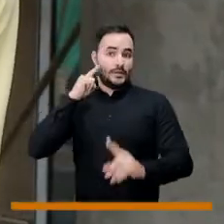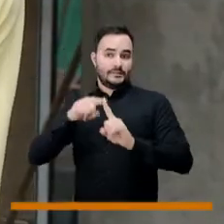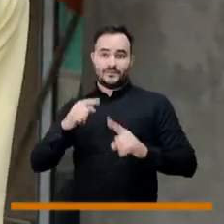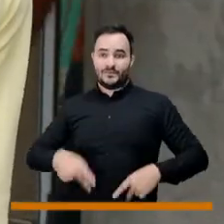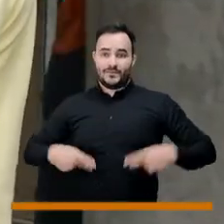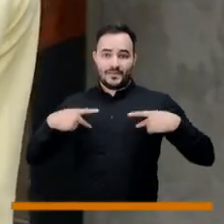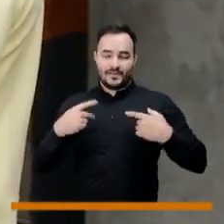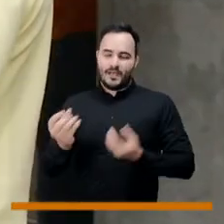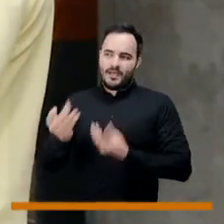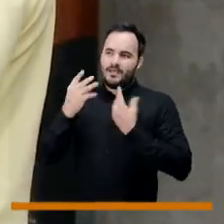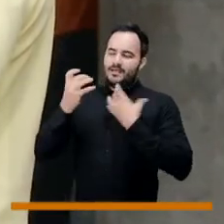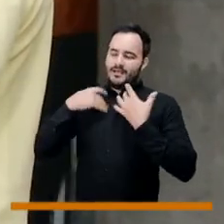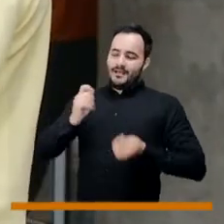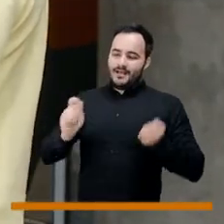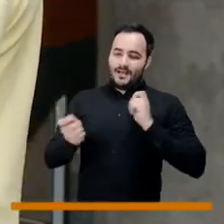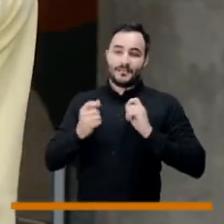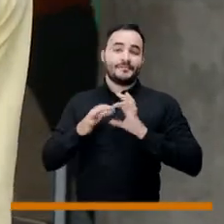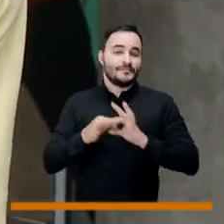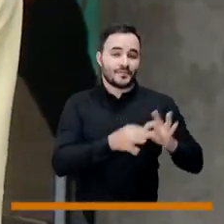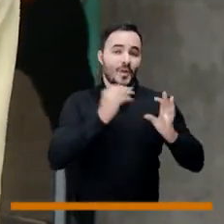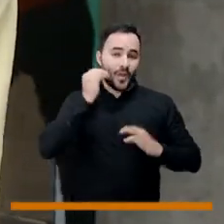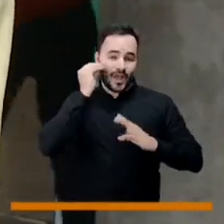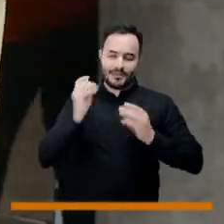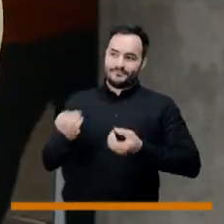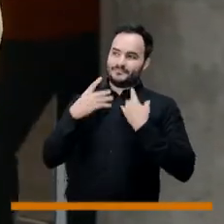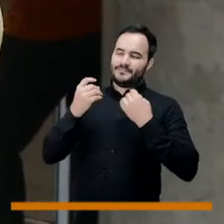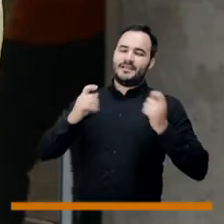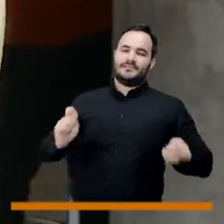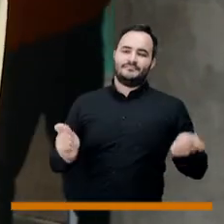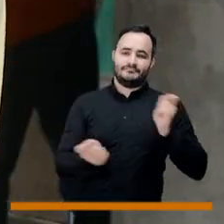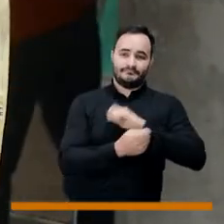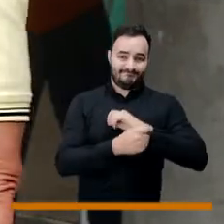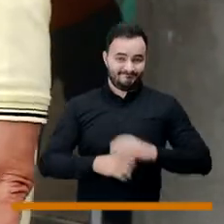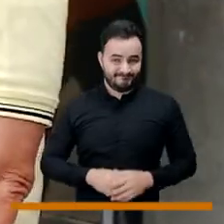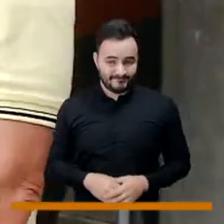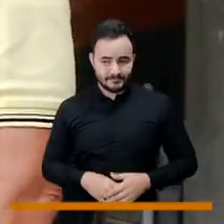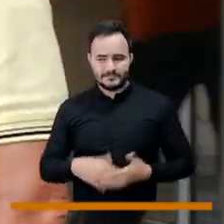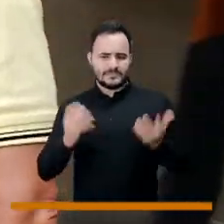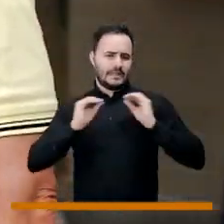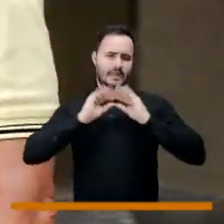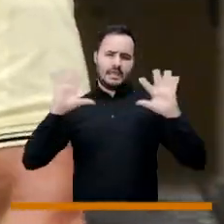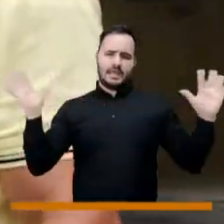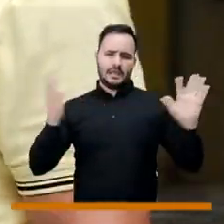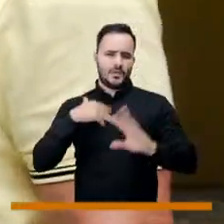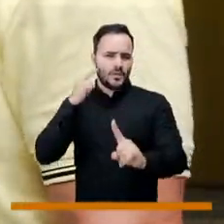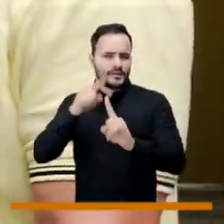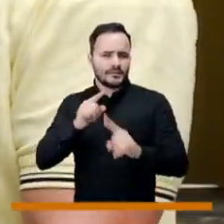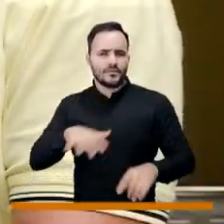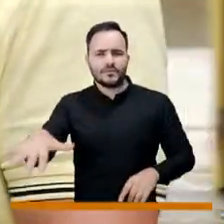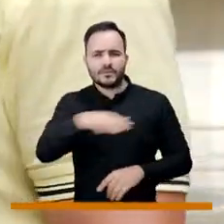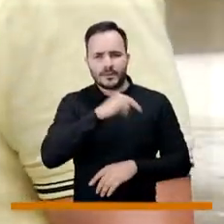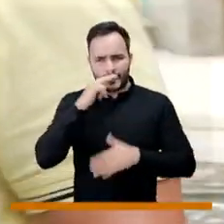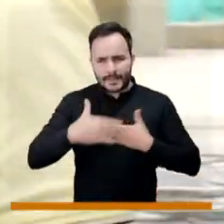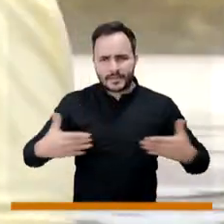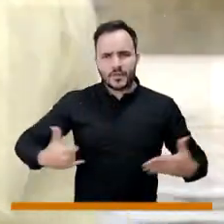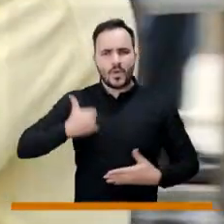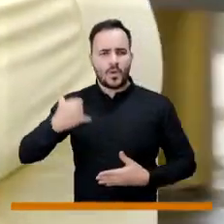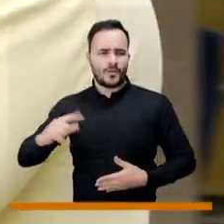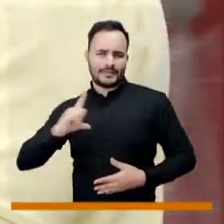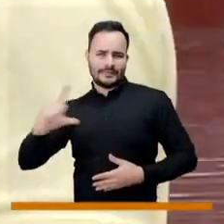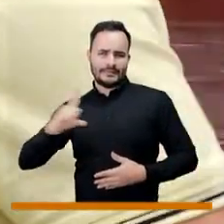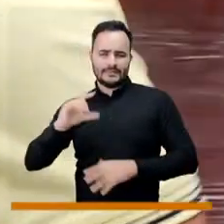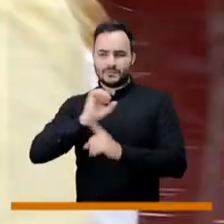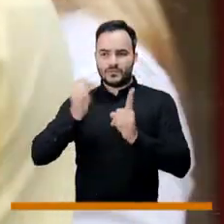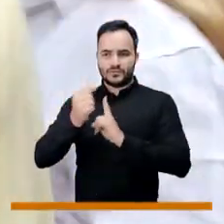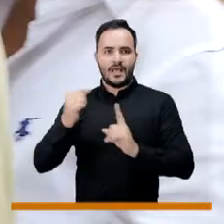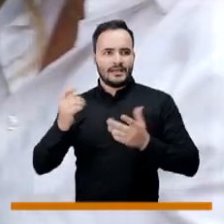y de sus familias y particularmente ha sido un proceso muy bonito es un proceso inclusive de varias administraciones de varios líderes sociales de